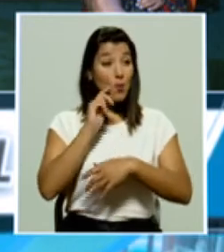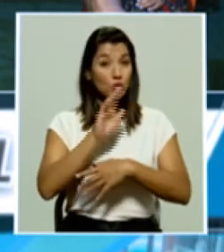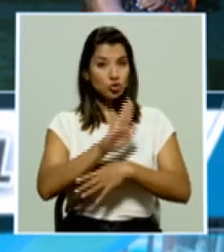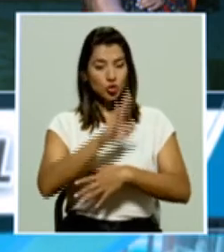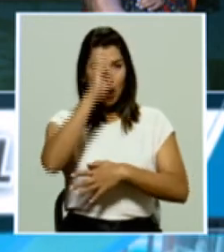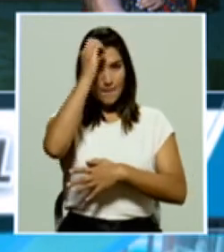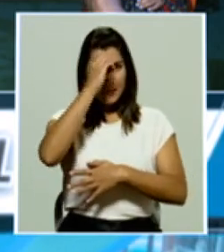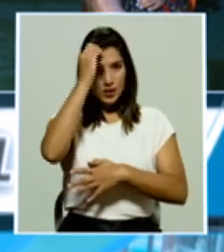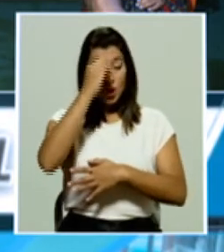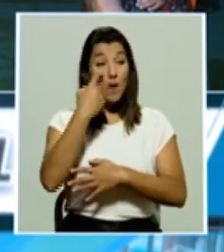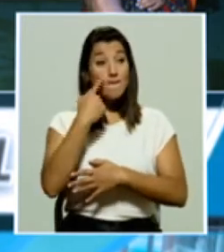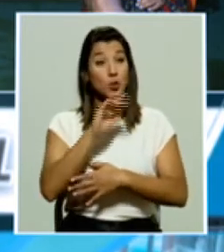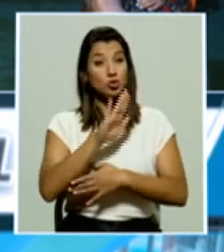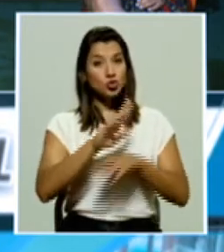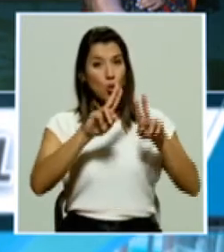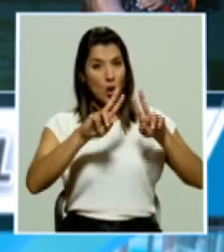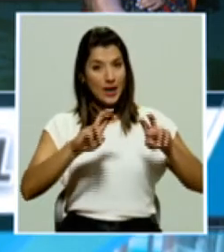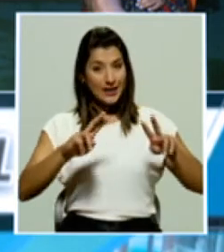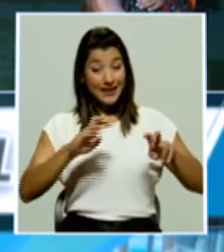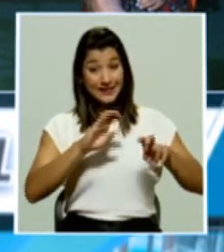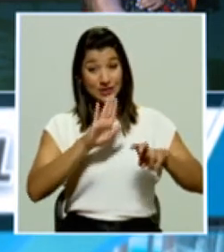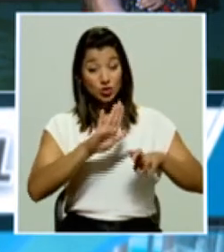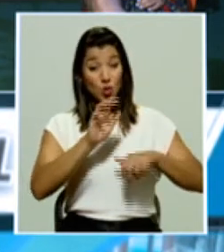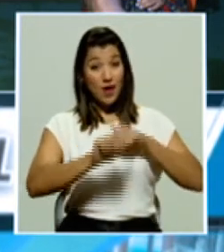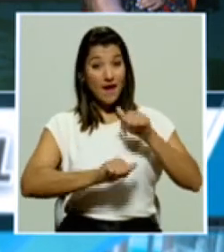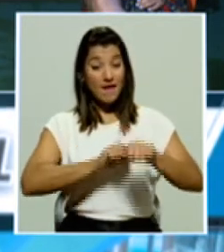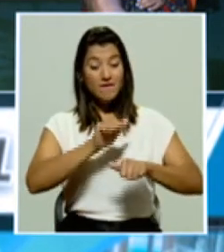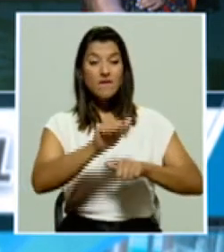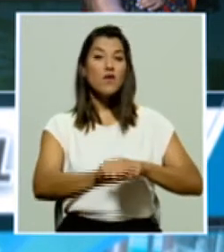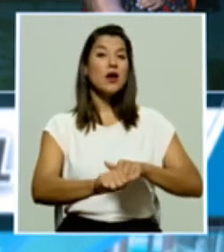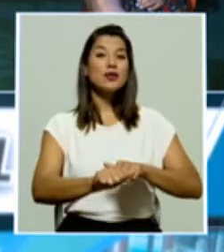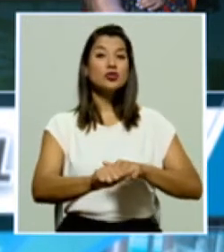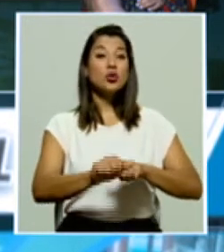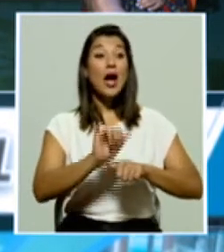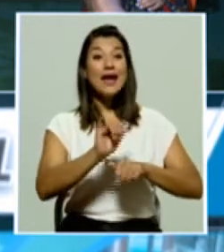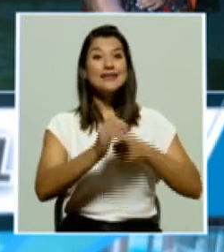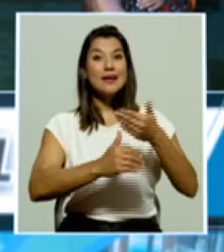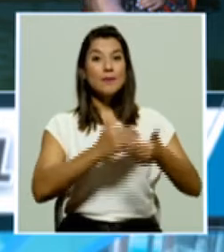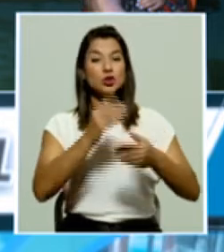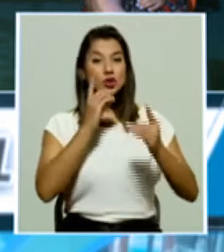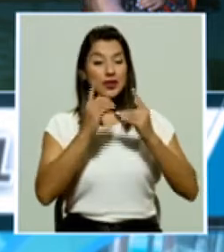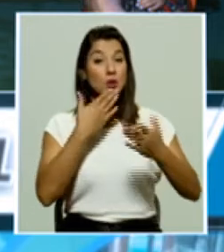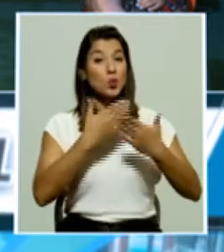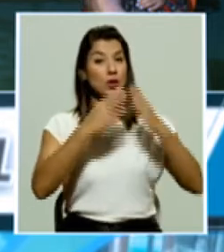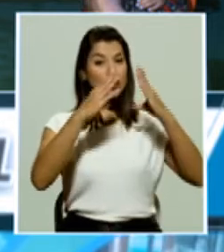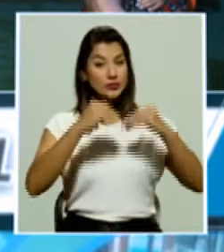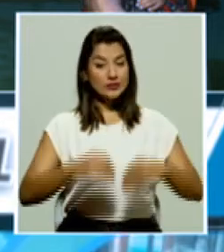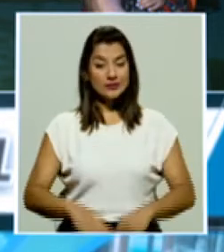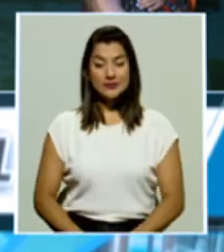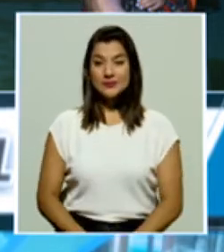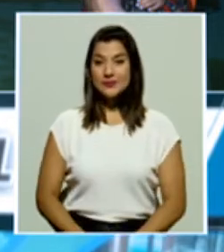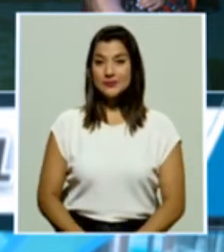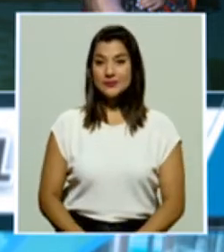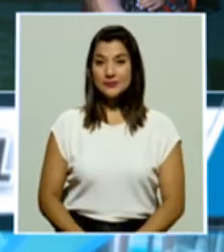comentarios, por el análisis y por el esfuerzo que le pusieron a este proceso de diálogo. Buenas noches.